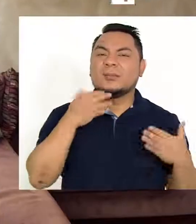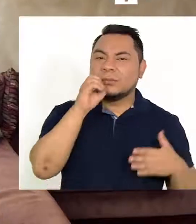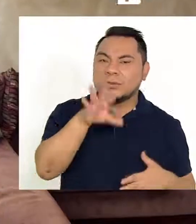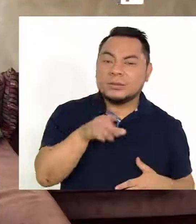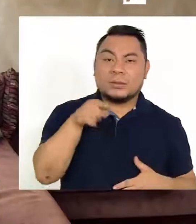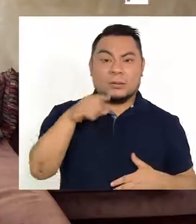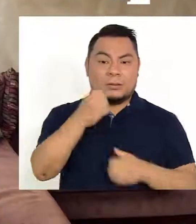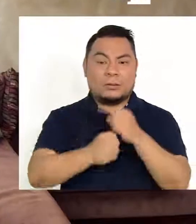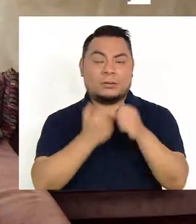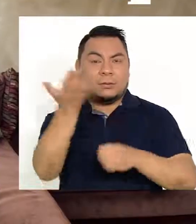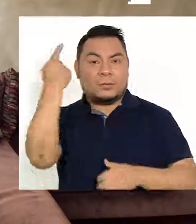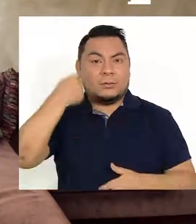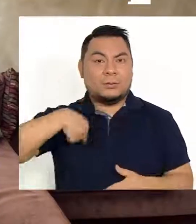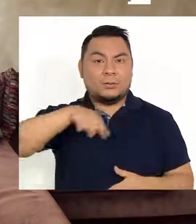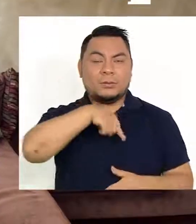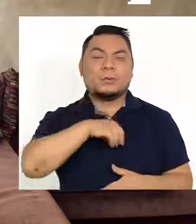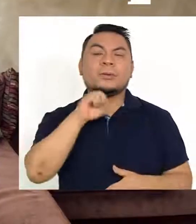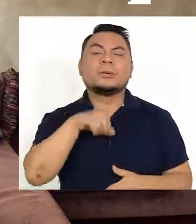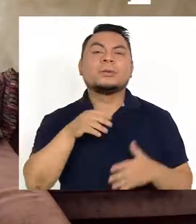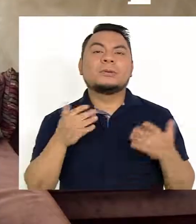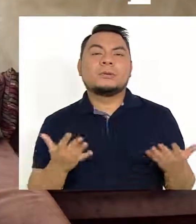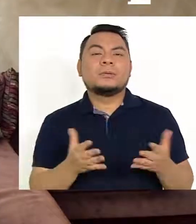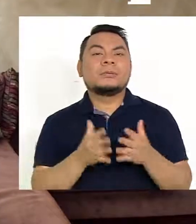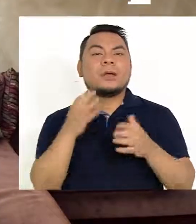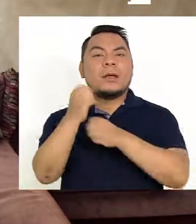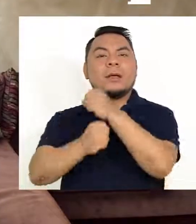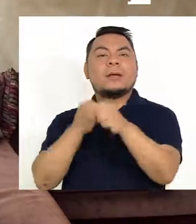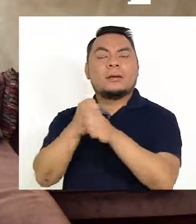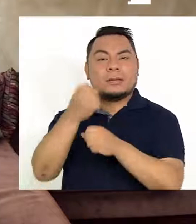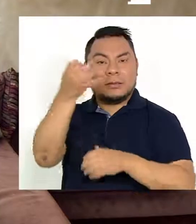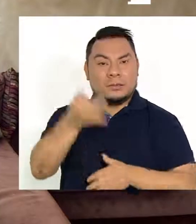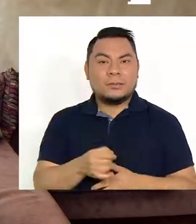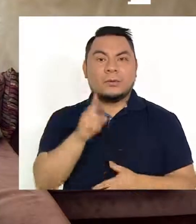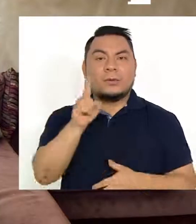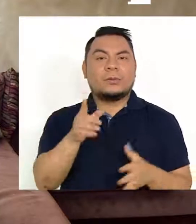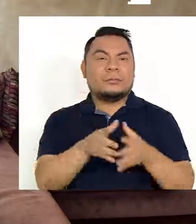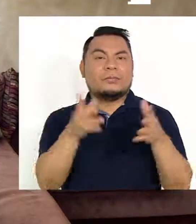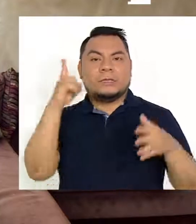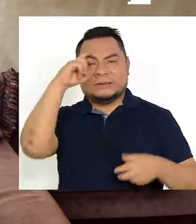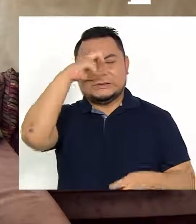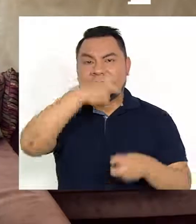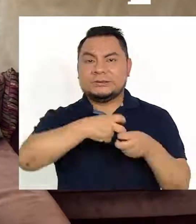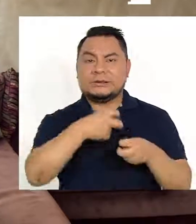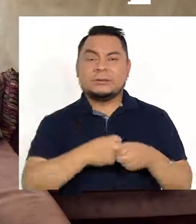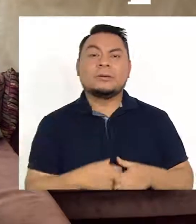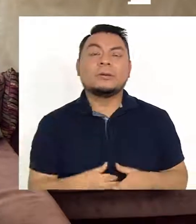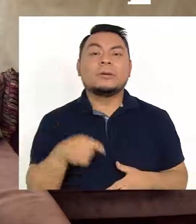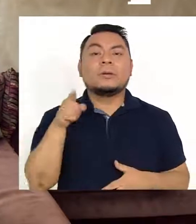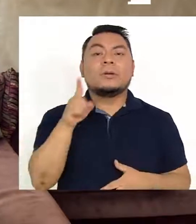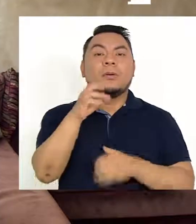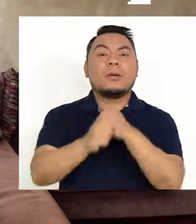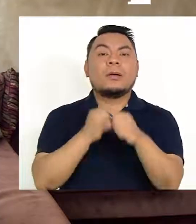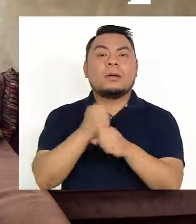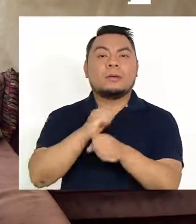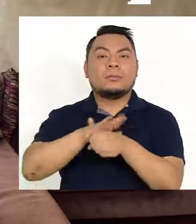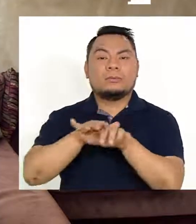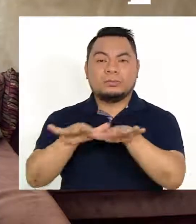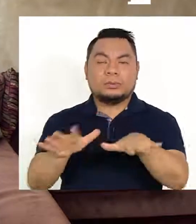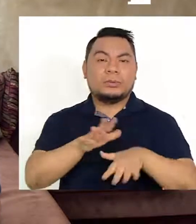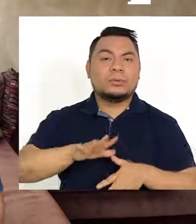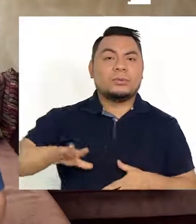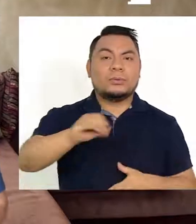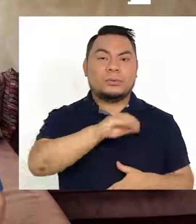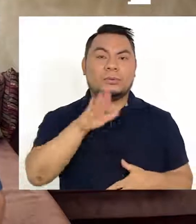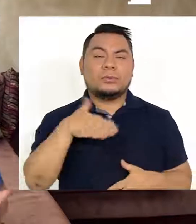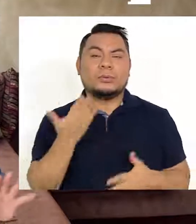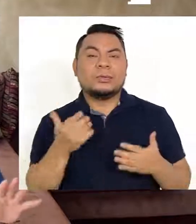Podemos decir, el año pasado para nosotros fue un año realmente muy complicado, un año de pandemia, un año